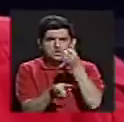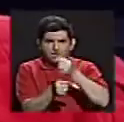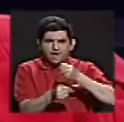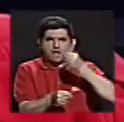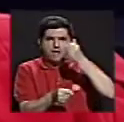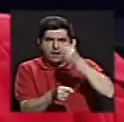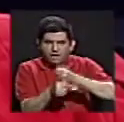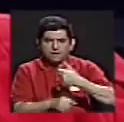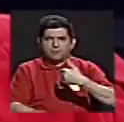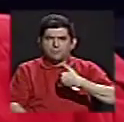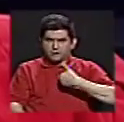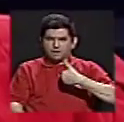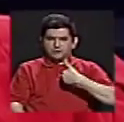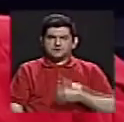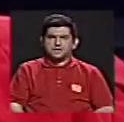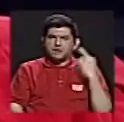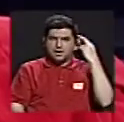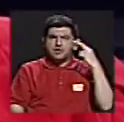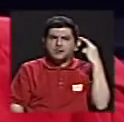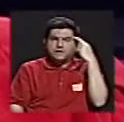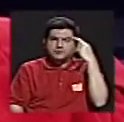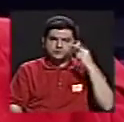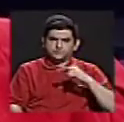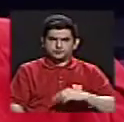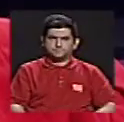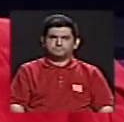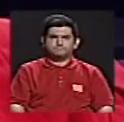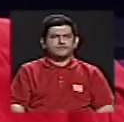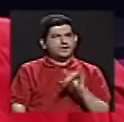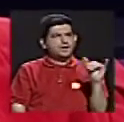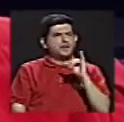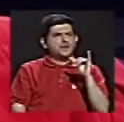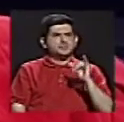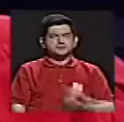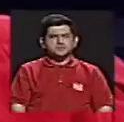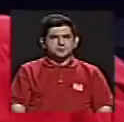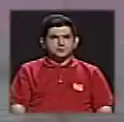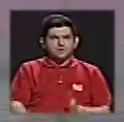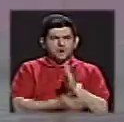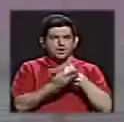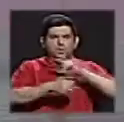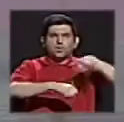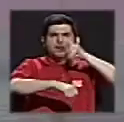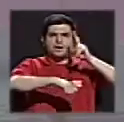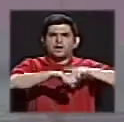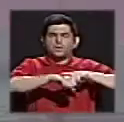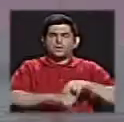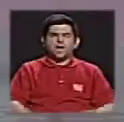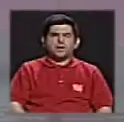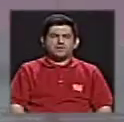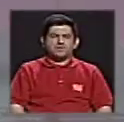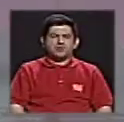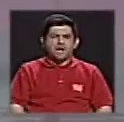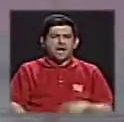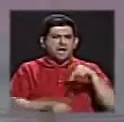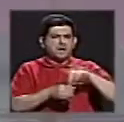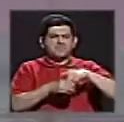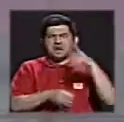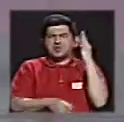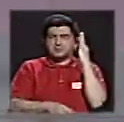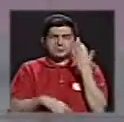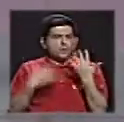trabajo, porque es como algo natural, normal, ¿no? La participación de la